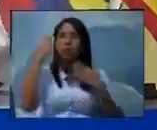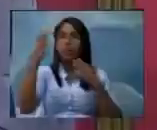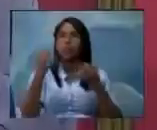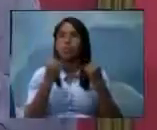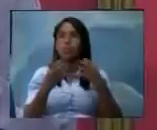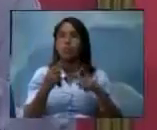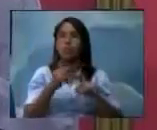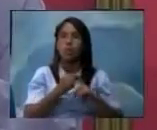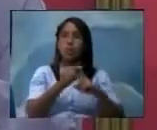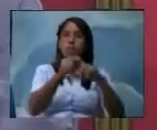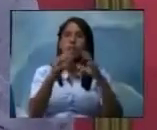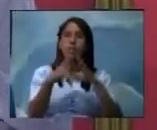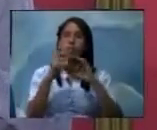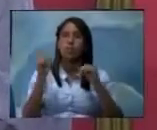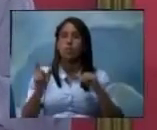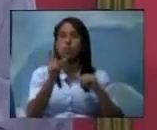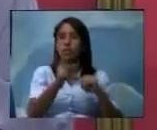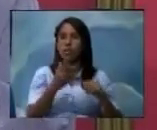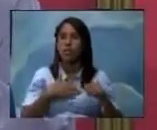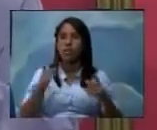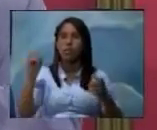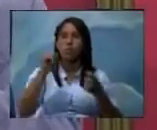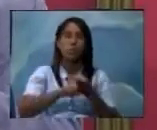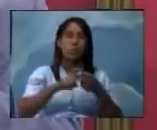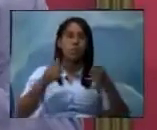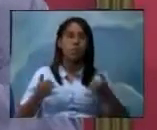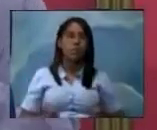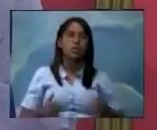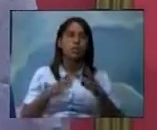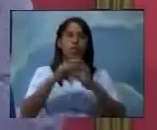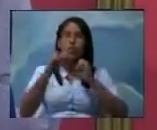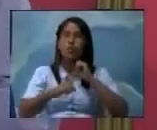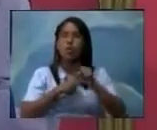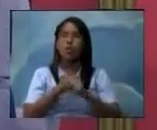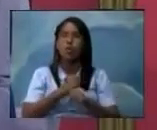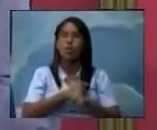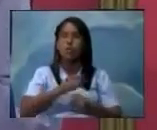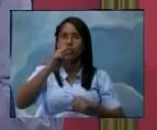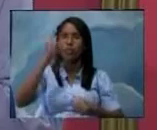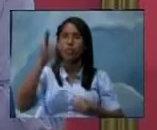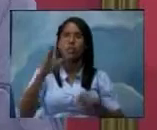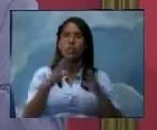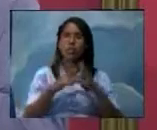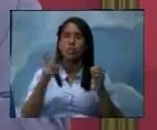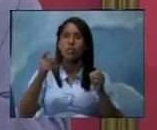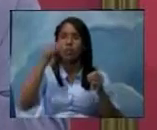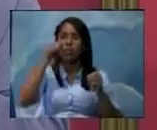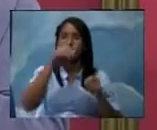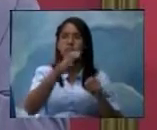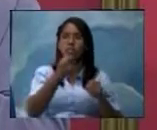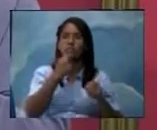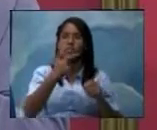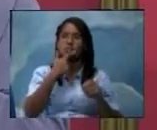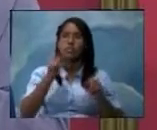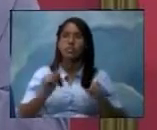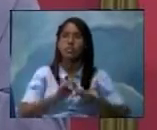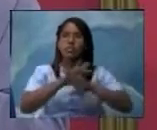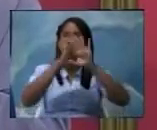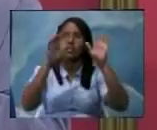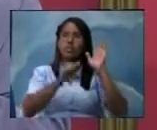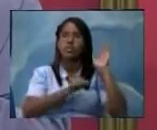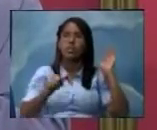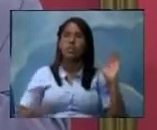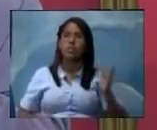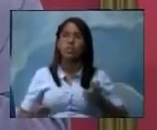saludo muy especial a mi gente allá, a mi esposa, a mis hijos y a todos los obreros del Señor, a todo ese pueblo lindo y maravilloso